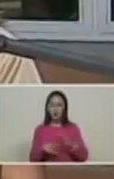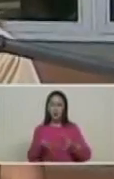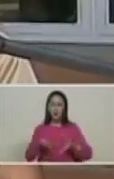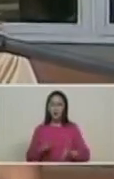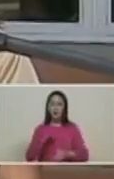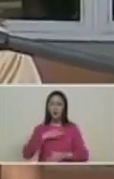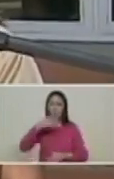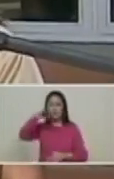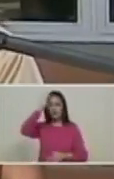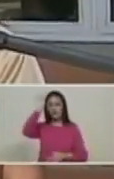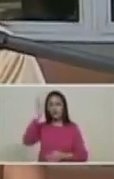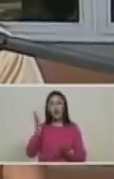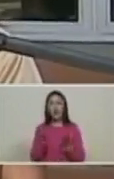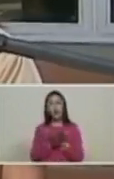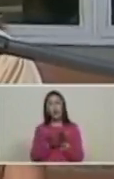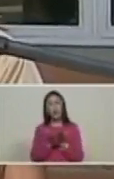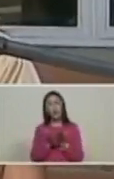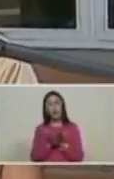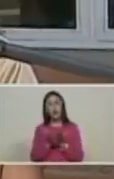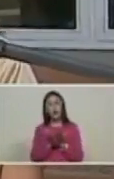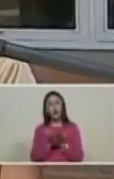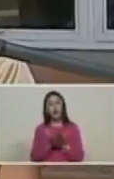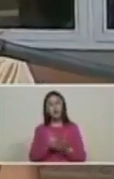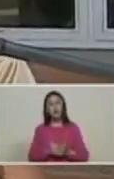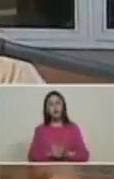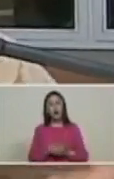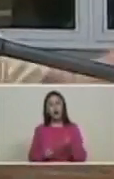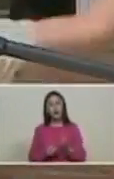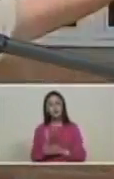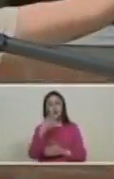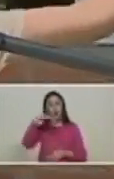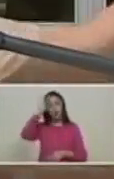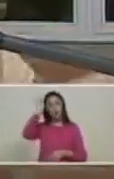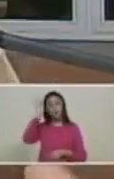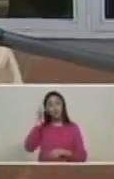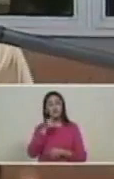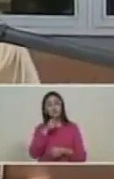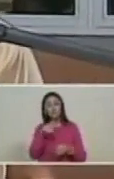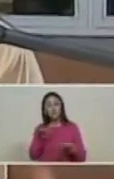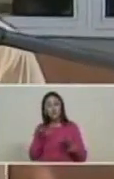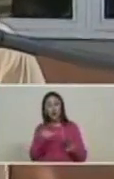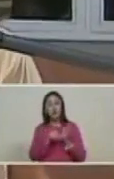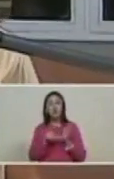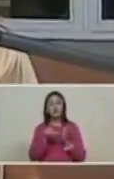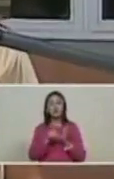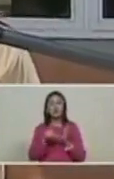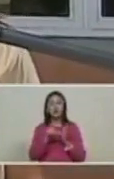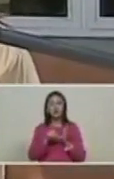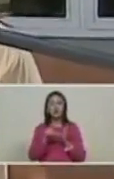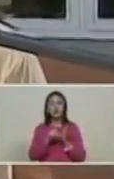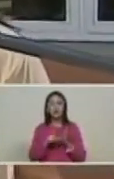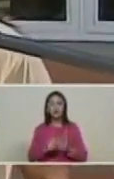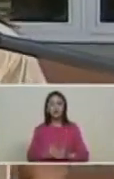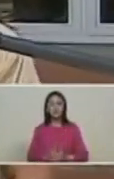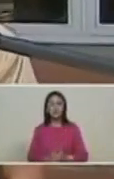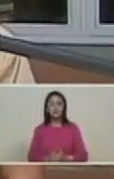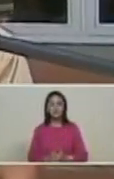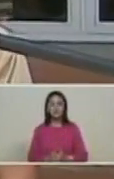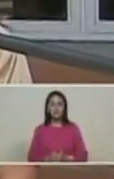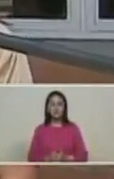Robert Serra, nuestra escuela llamada Creación Robert Serra, y nuestro hermoso liceo Generación Robert